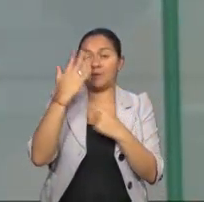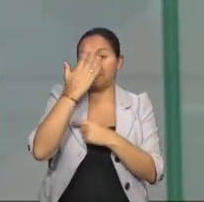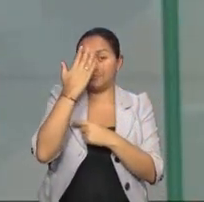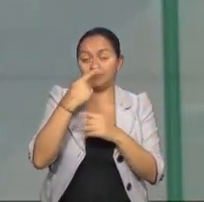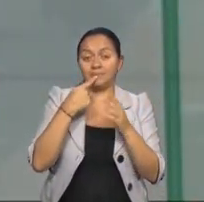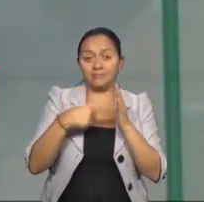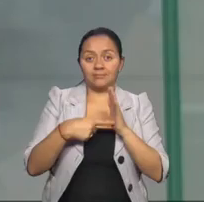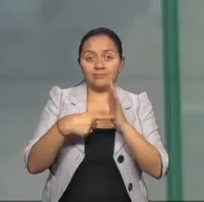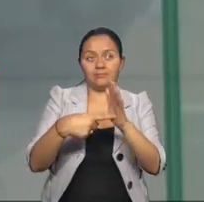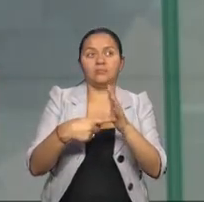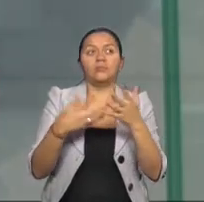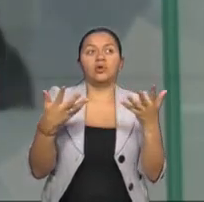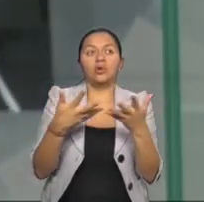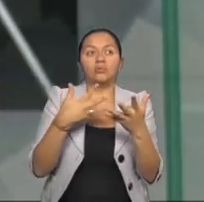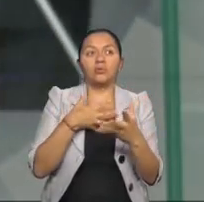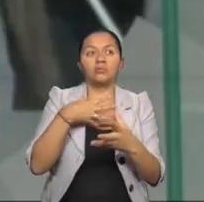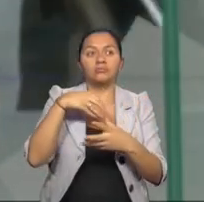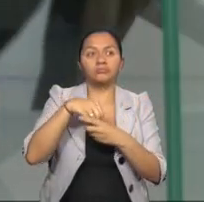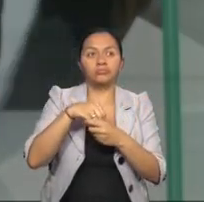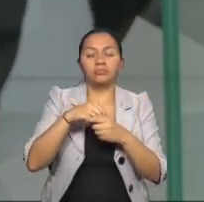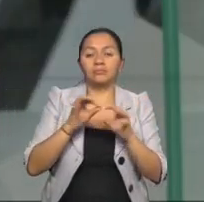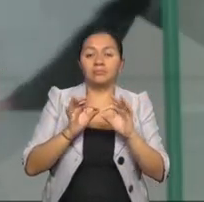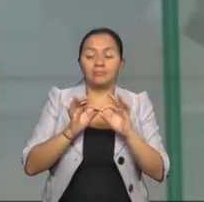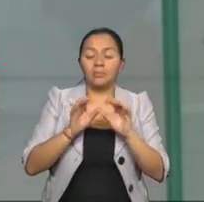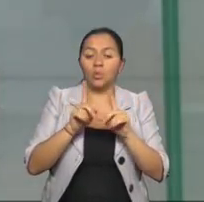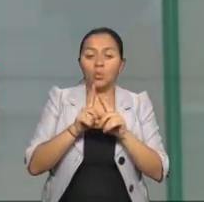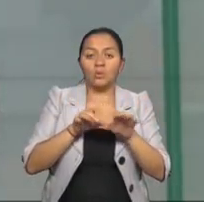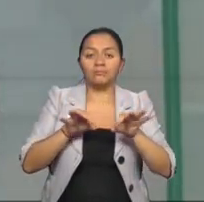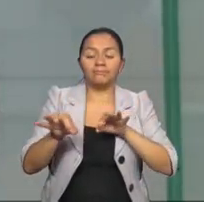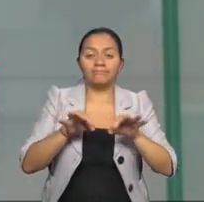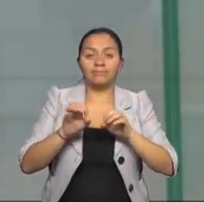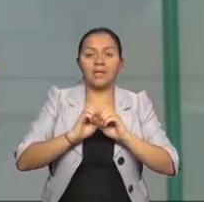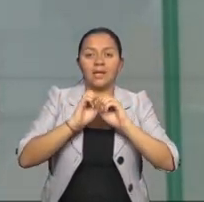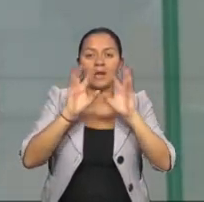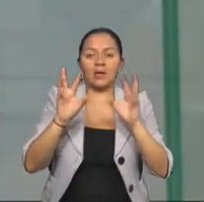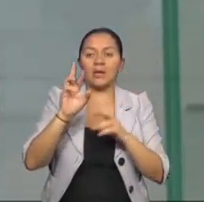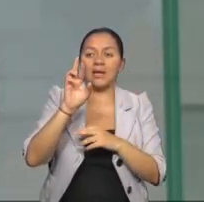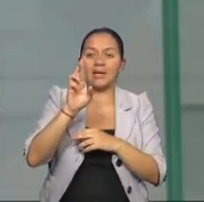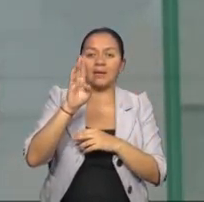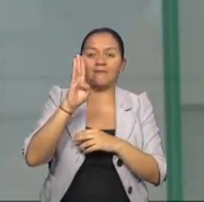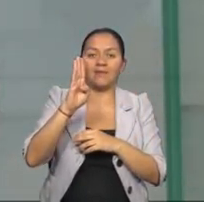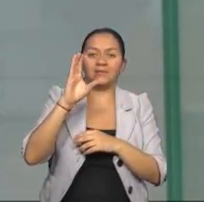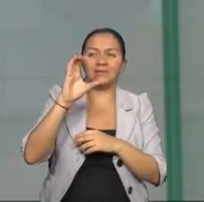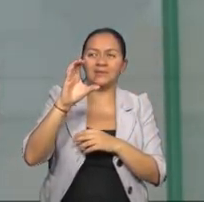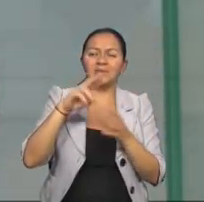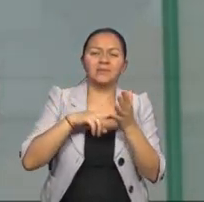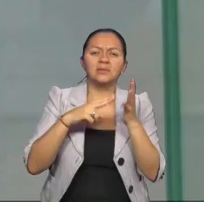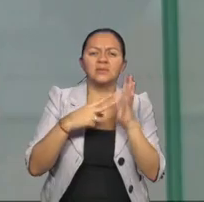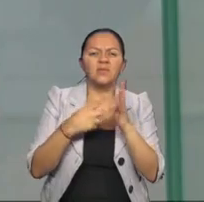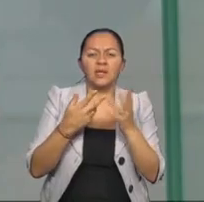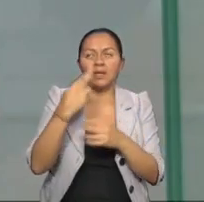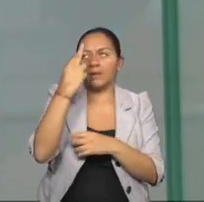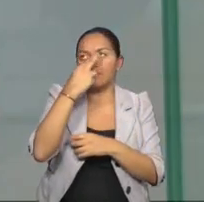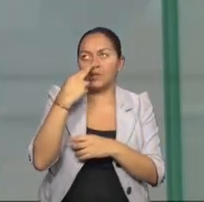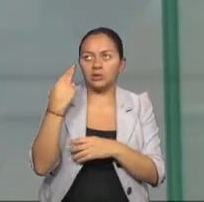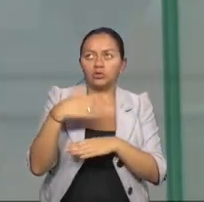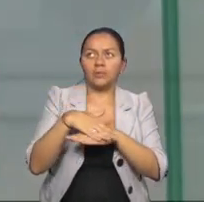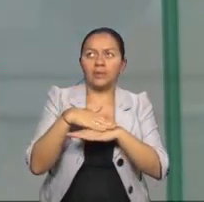como le podrías definir a la rehabilitación base la cual no no hablemos del término sino hablemos